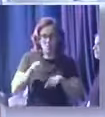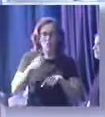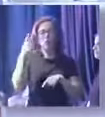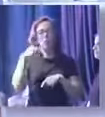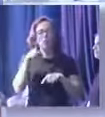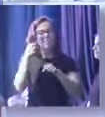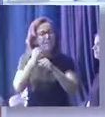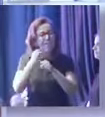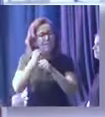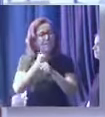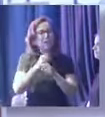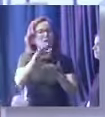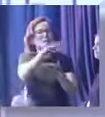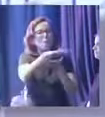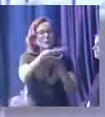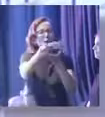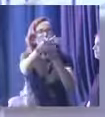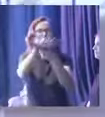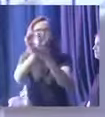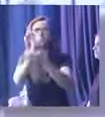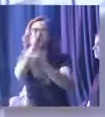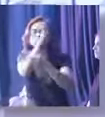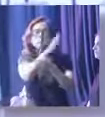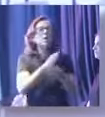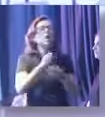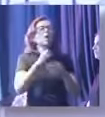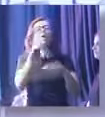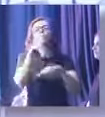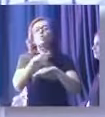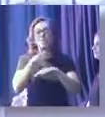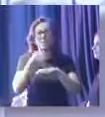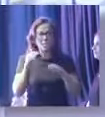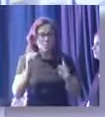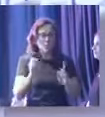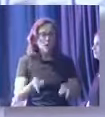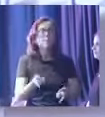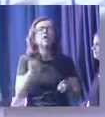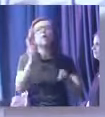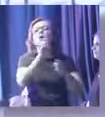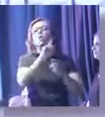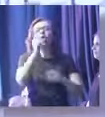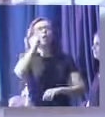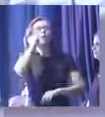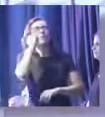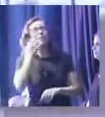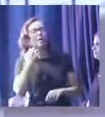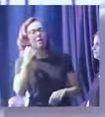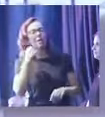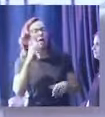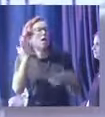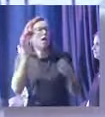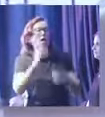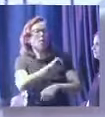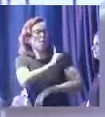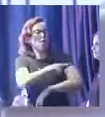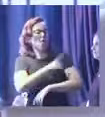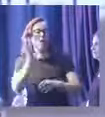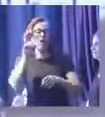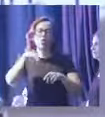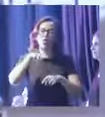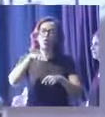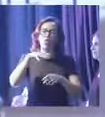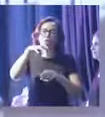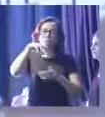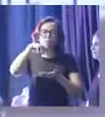Trabajar con los barrios, trabajar con los municipios, no creerse que el poder tiene que centralizarse. Es